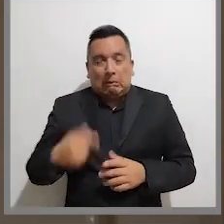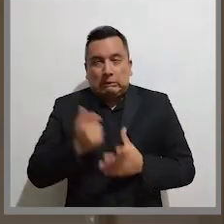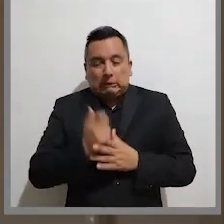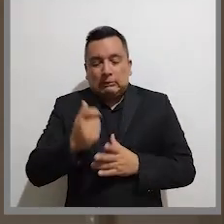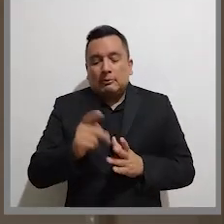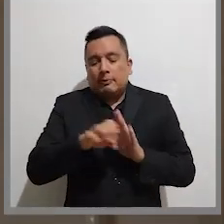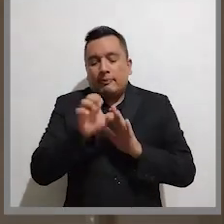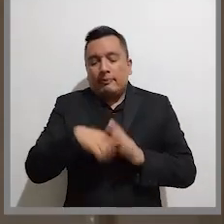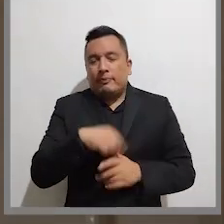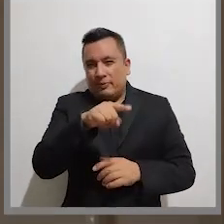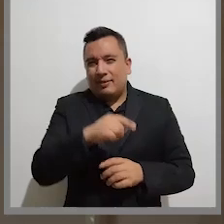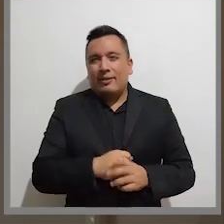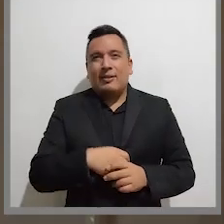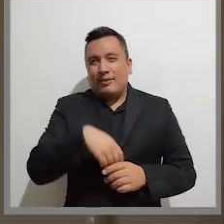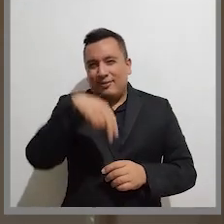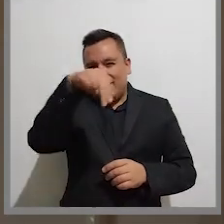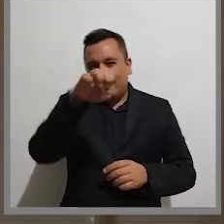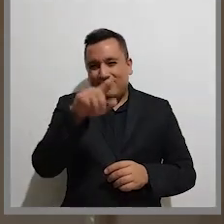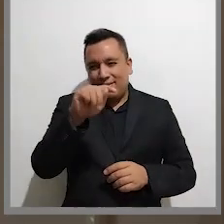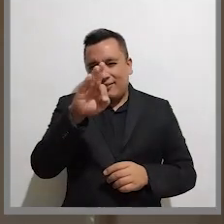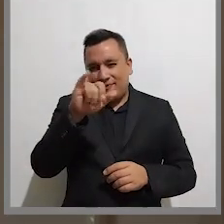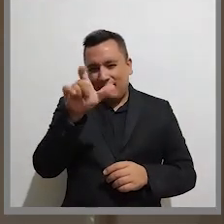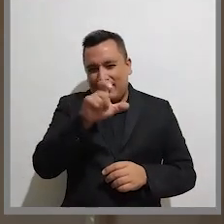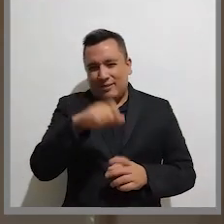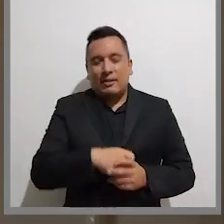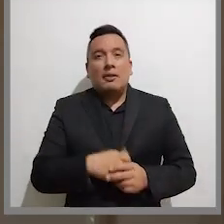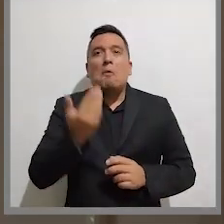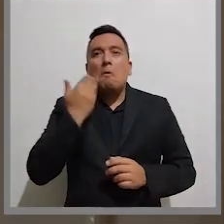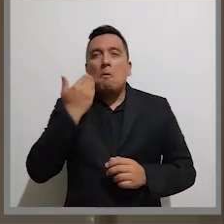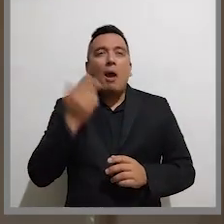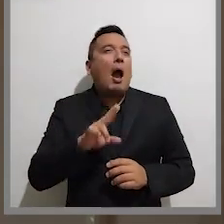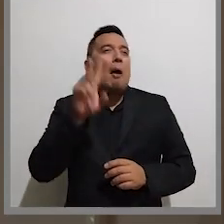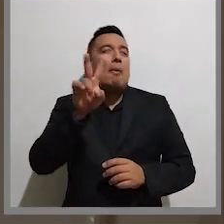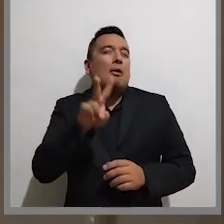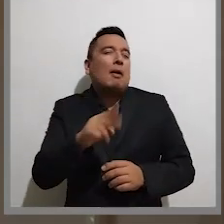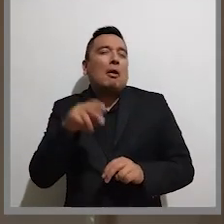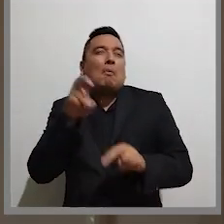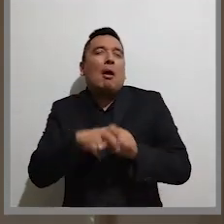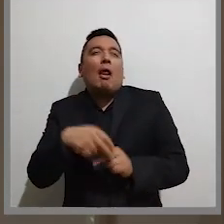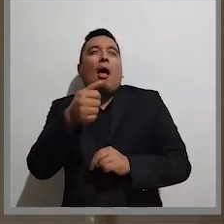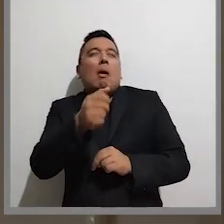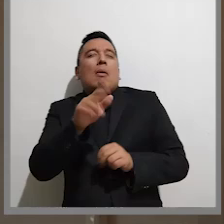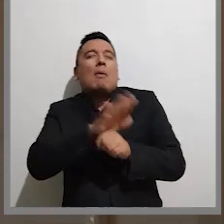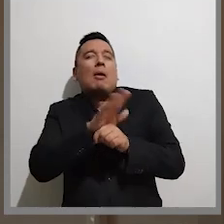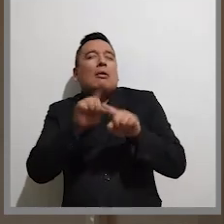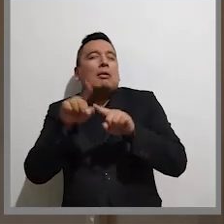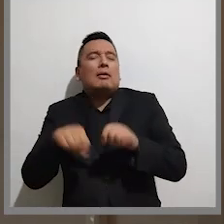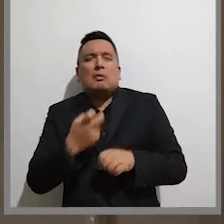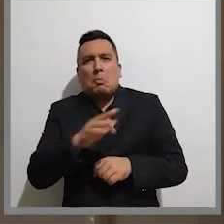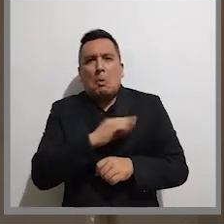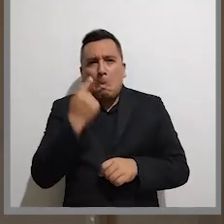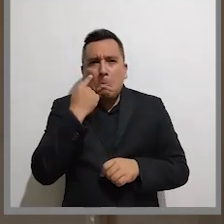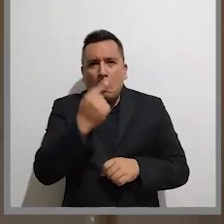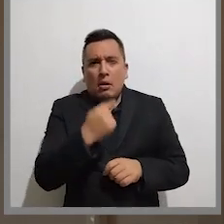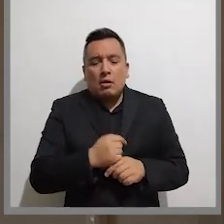pero por ejemplo en Netflix, que es como lo común de vamos a hacer viernes de Netflix, sábado noche de Netflix,